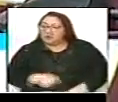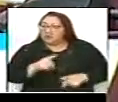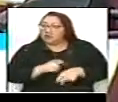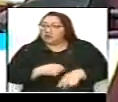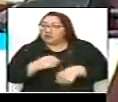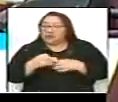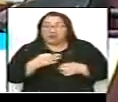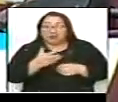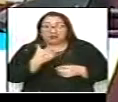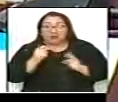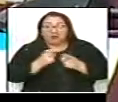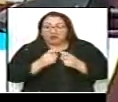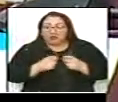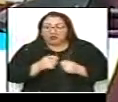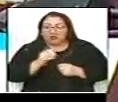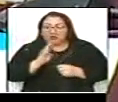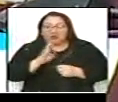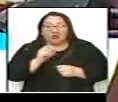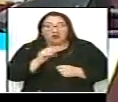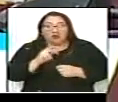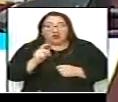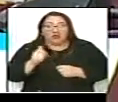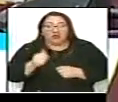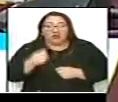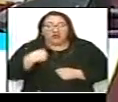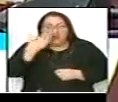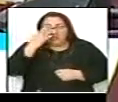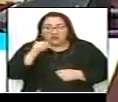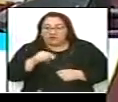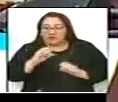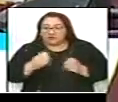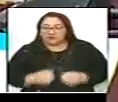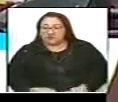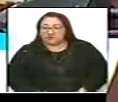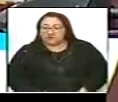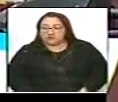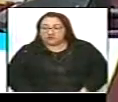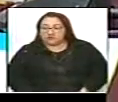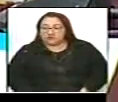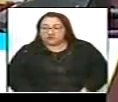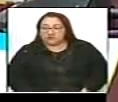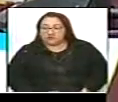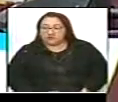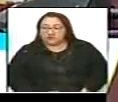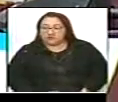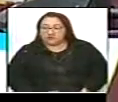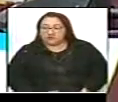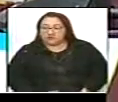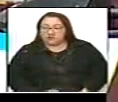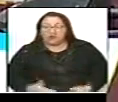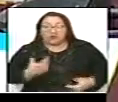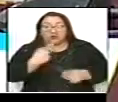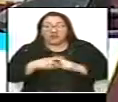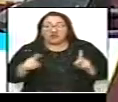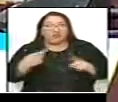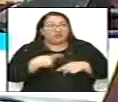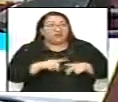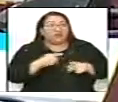pudiera explicar mejor la congresista Bartra, porque que yo sepa, aquí en este Congreso las contradicciones ya están